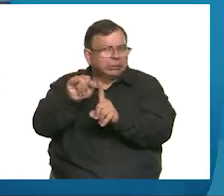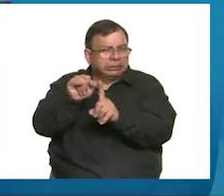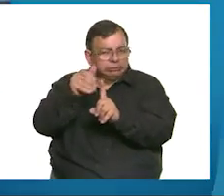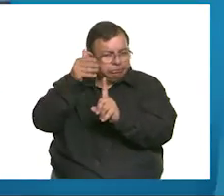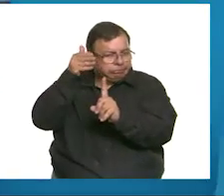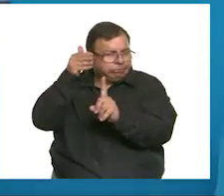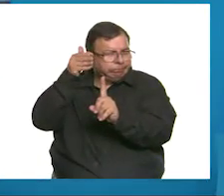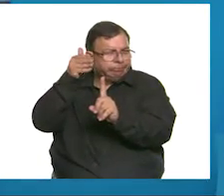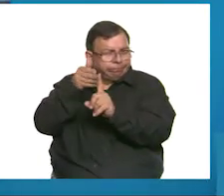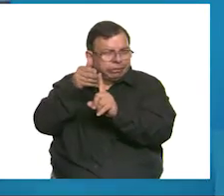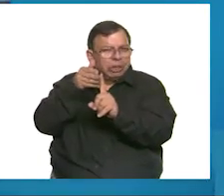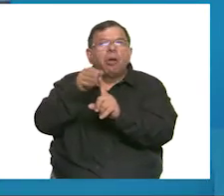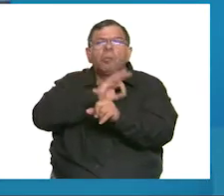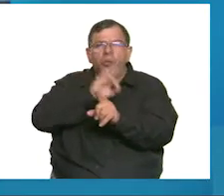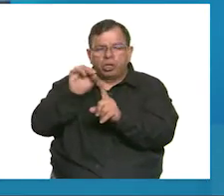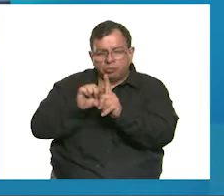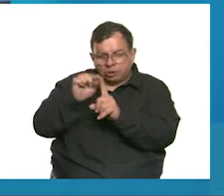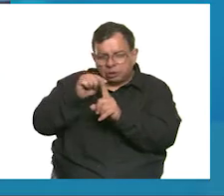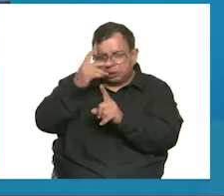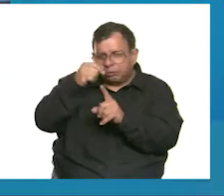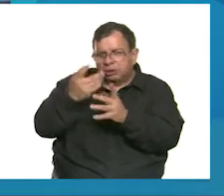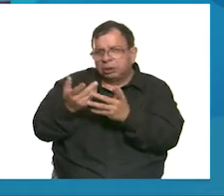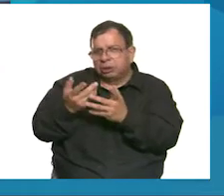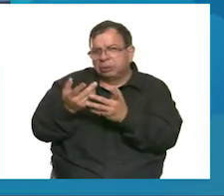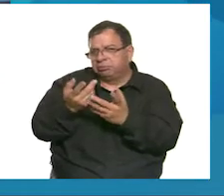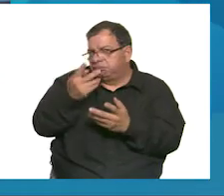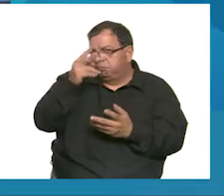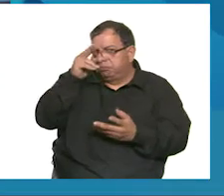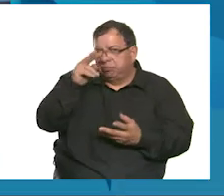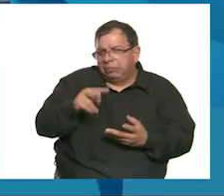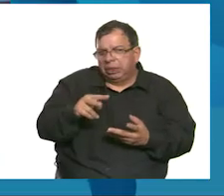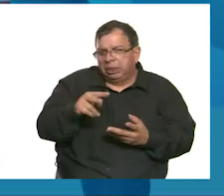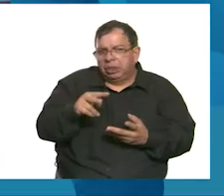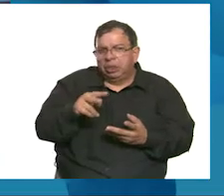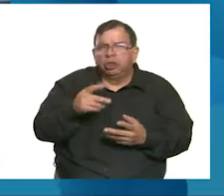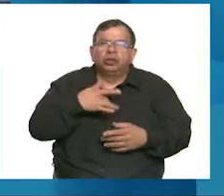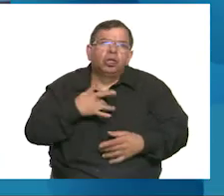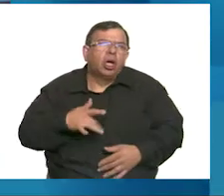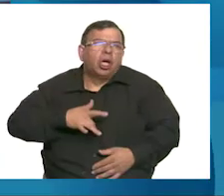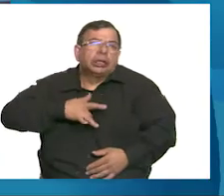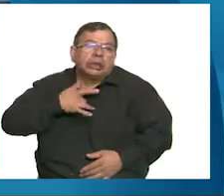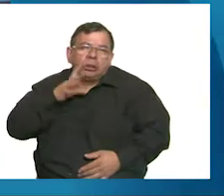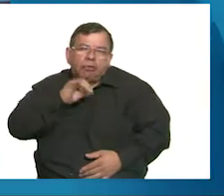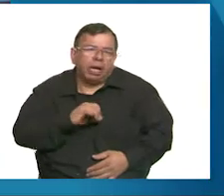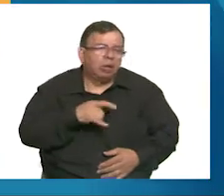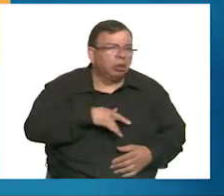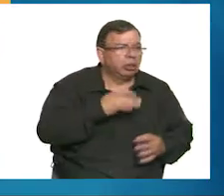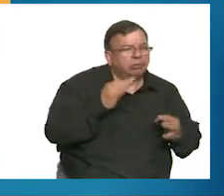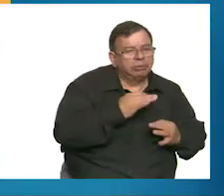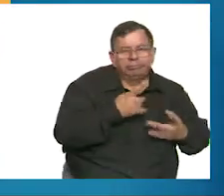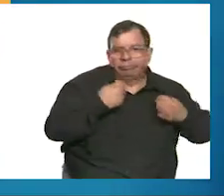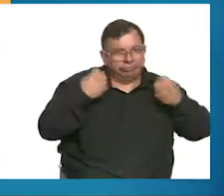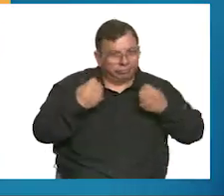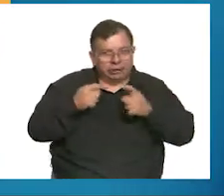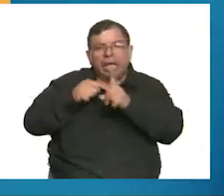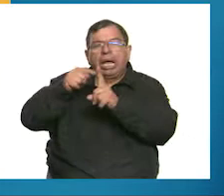objetiva, que podemos medir y que es cierta independientemente de si nos parece que está muy frío o muy